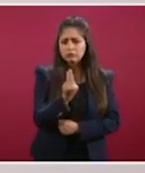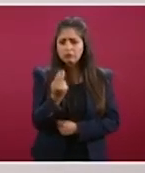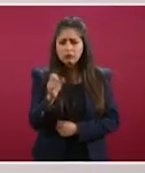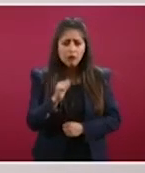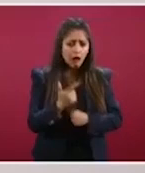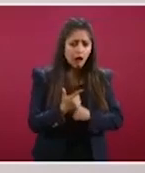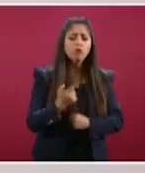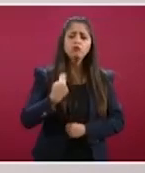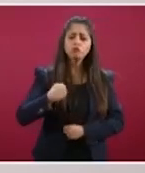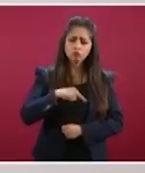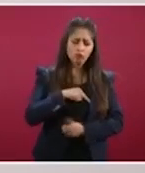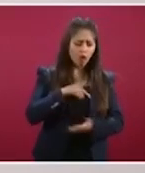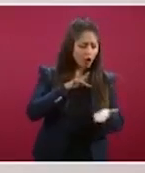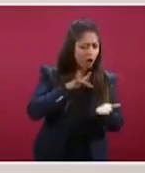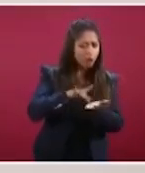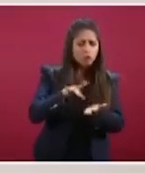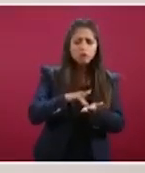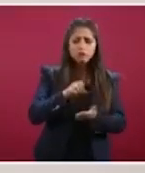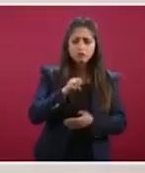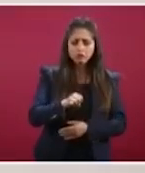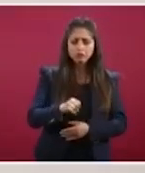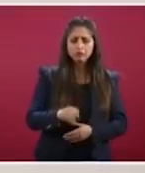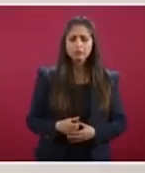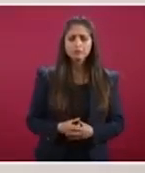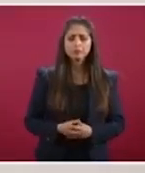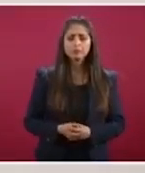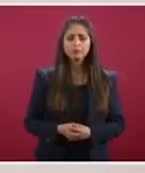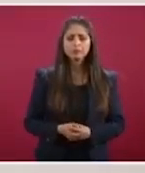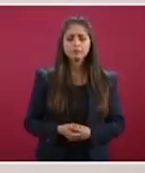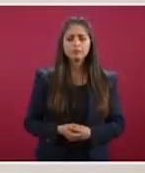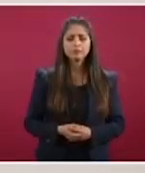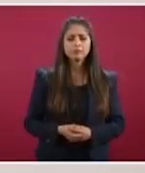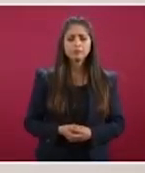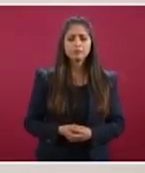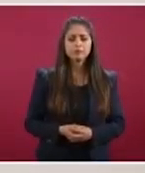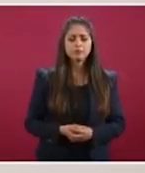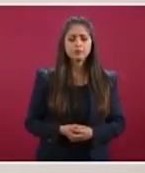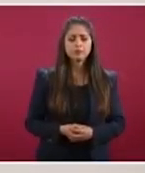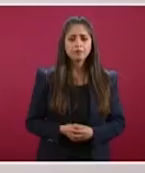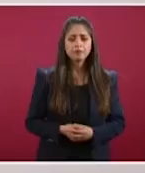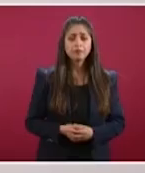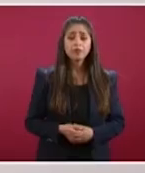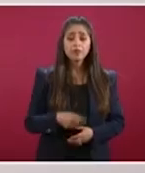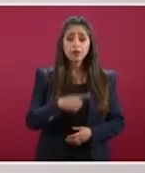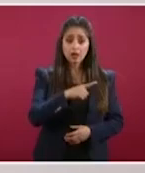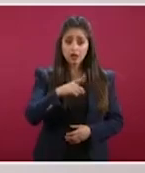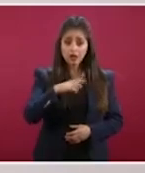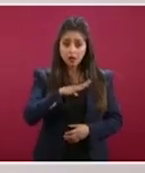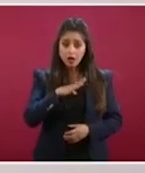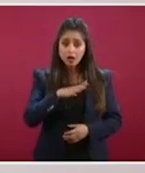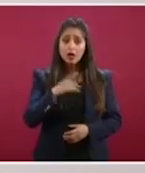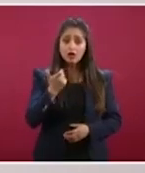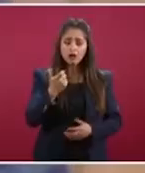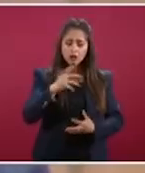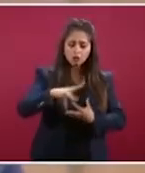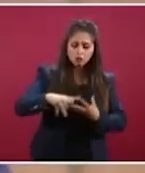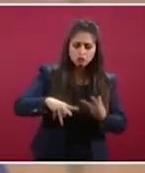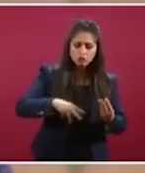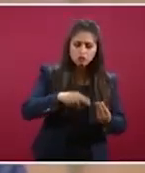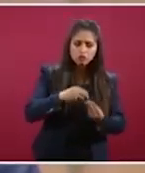podamos. Tenemos ahora ya una fuente de financiamiento